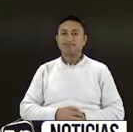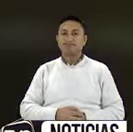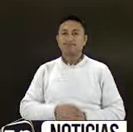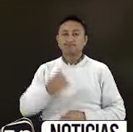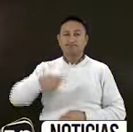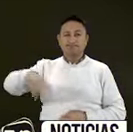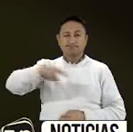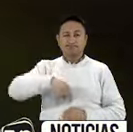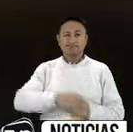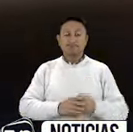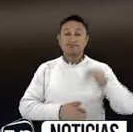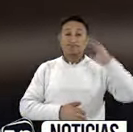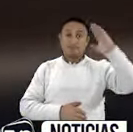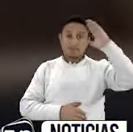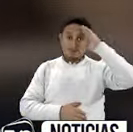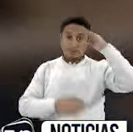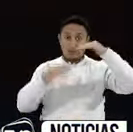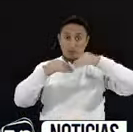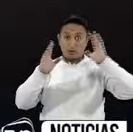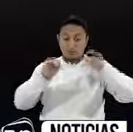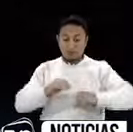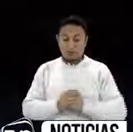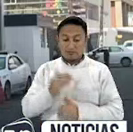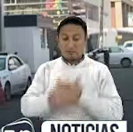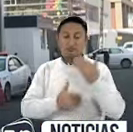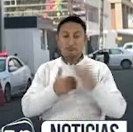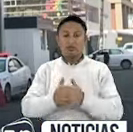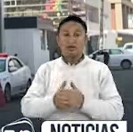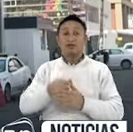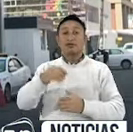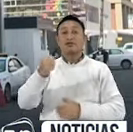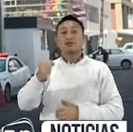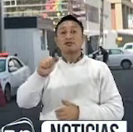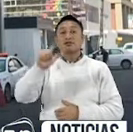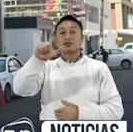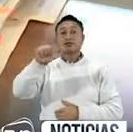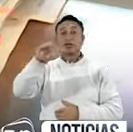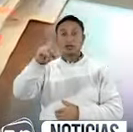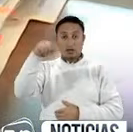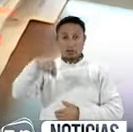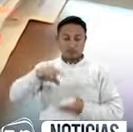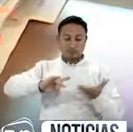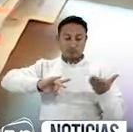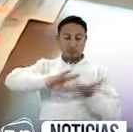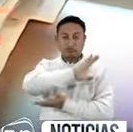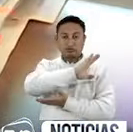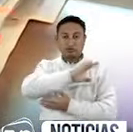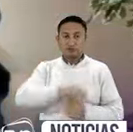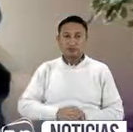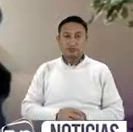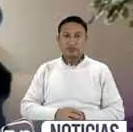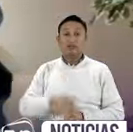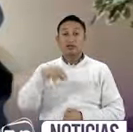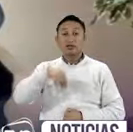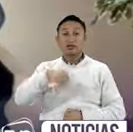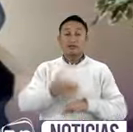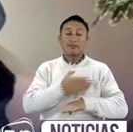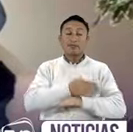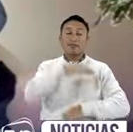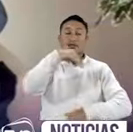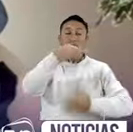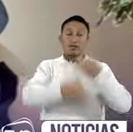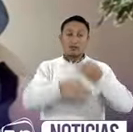Al volver, la Policía de Panamá inició el proceso de extradición de Daniel Salcedo, sentenciado por lavado de activos y procesado en el